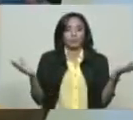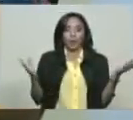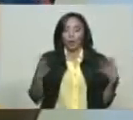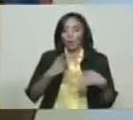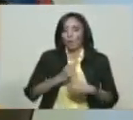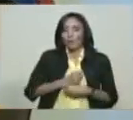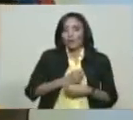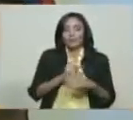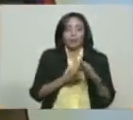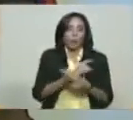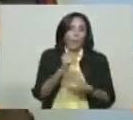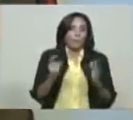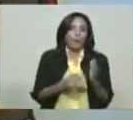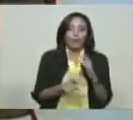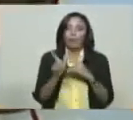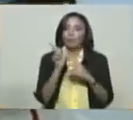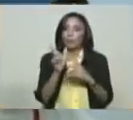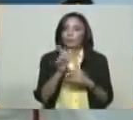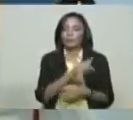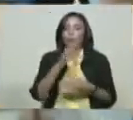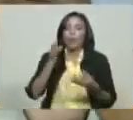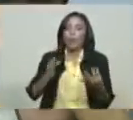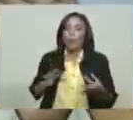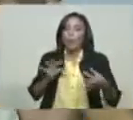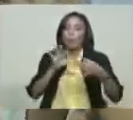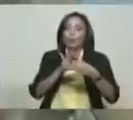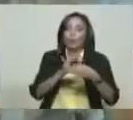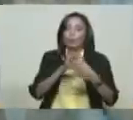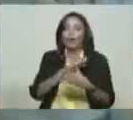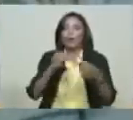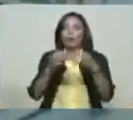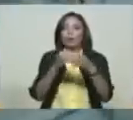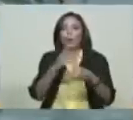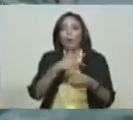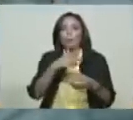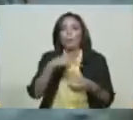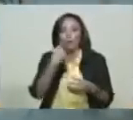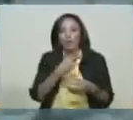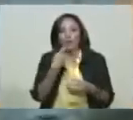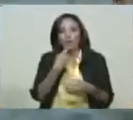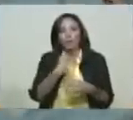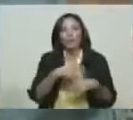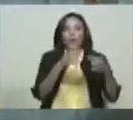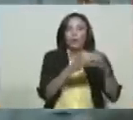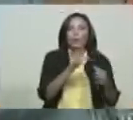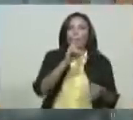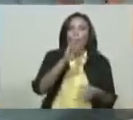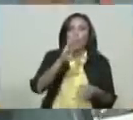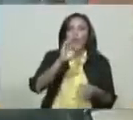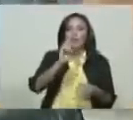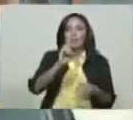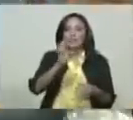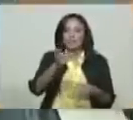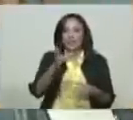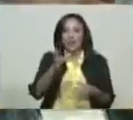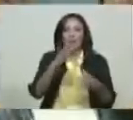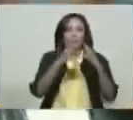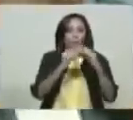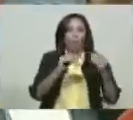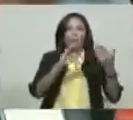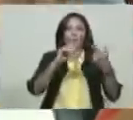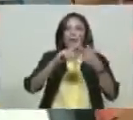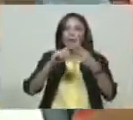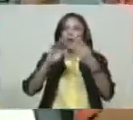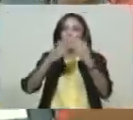Unido de Venezuela, en amplia alianza con el gran polo patriótico, con las fuerzas sociales, con las fuerzas comunales, pero